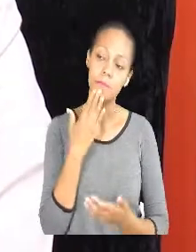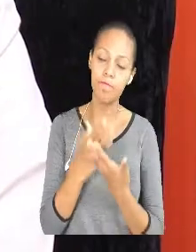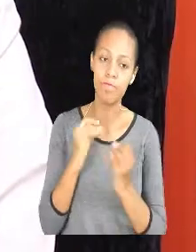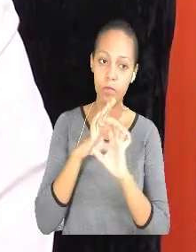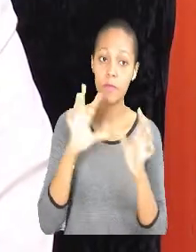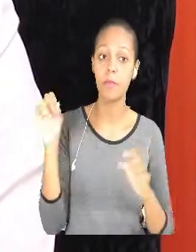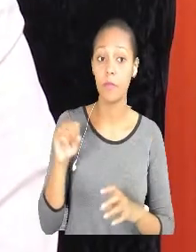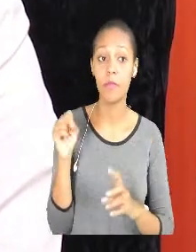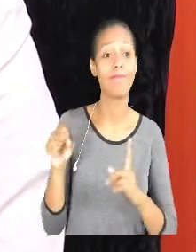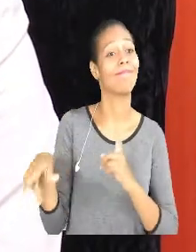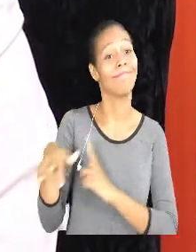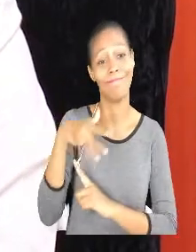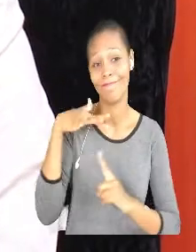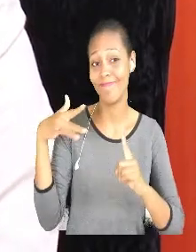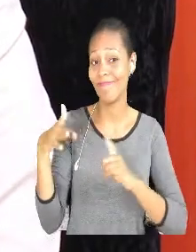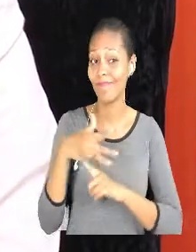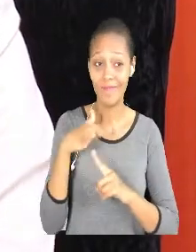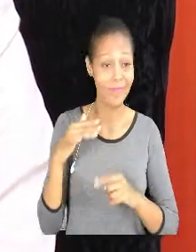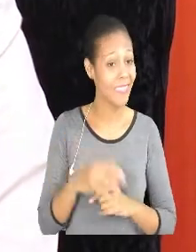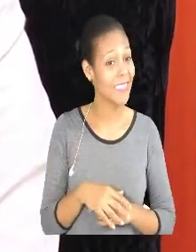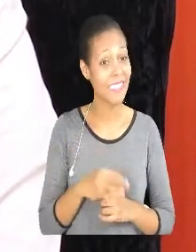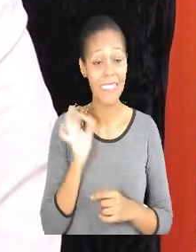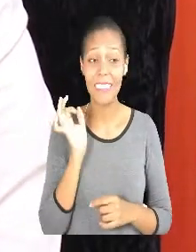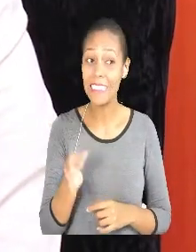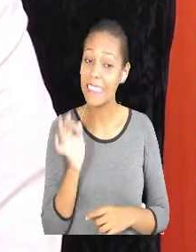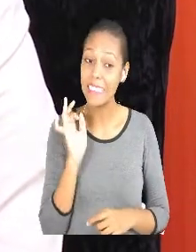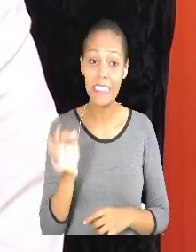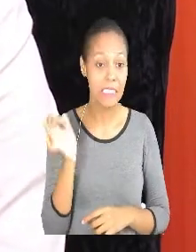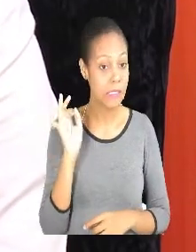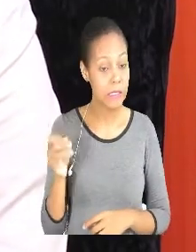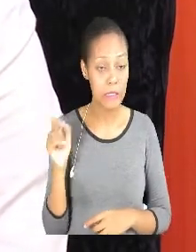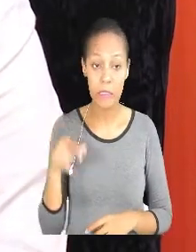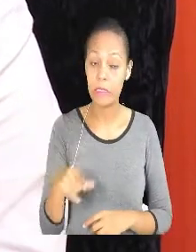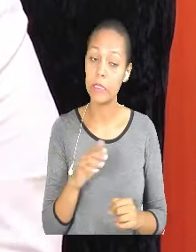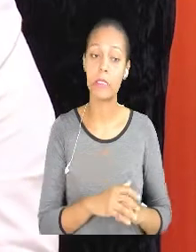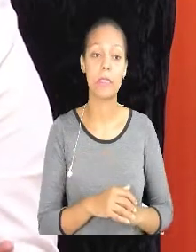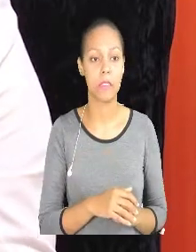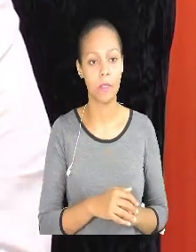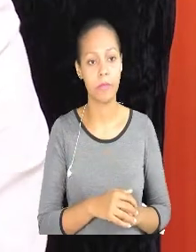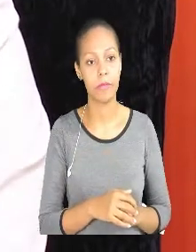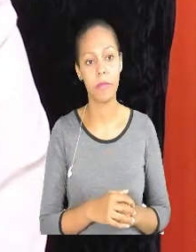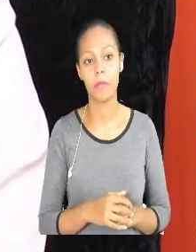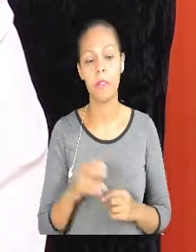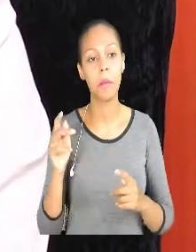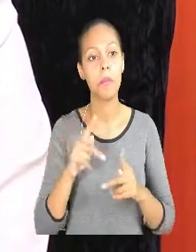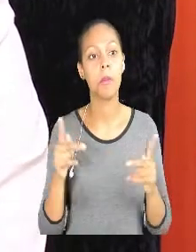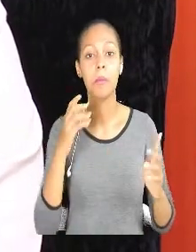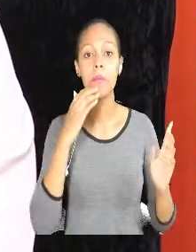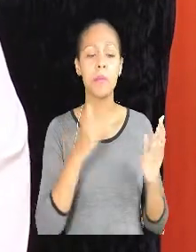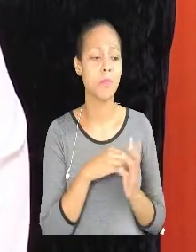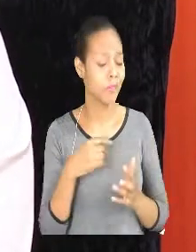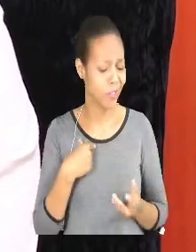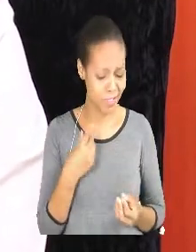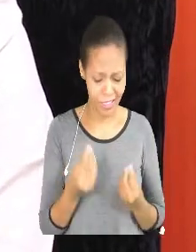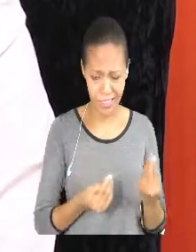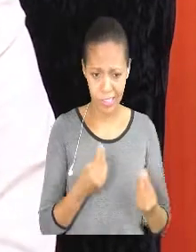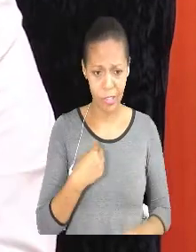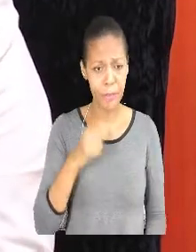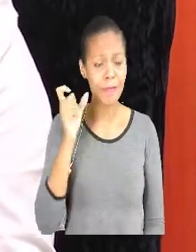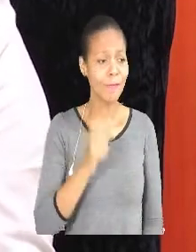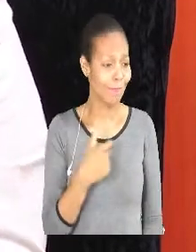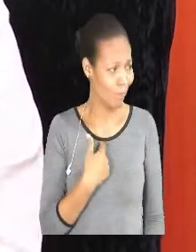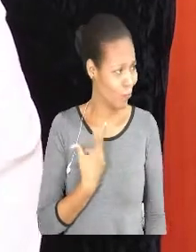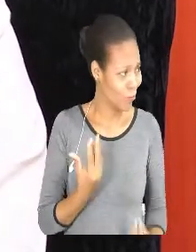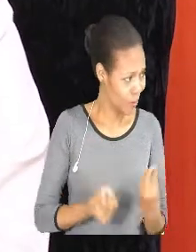una situación que se presenta casi que a diario, en donde las personas pues no saben qué hacer con